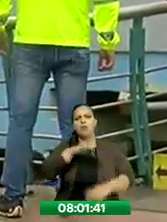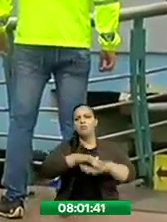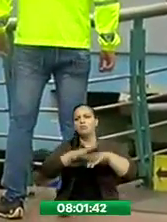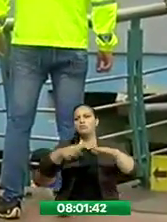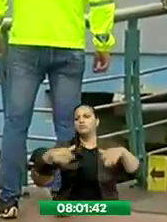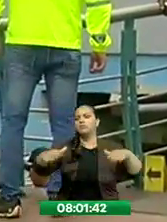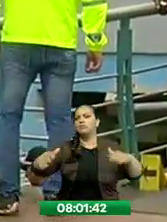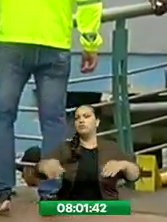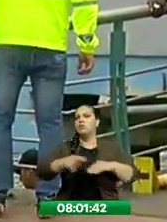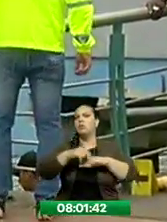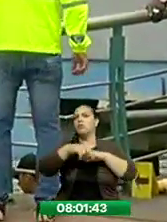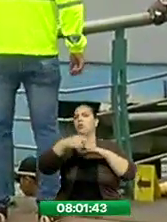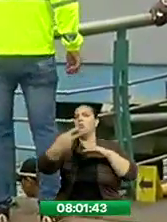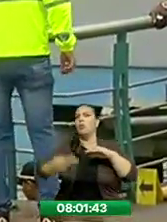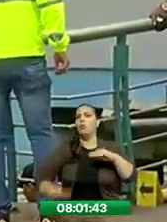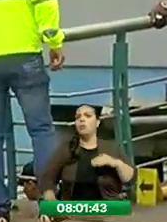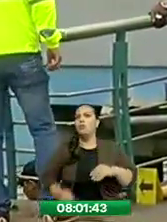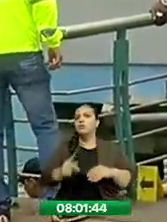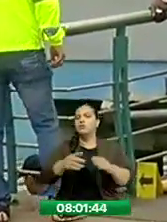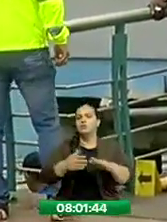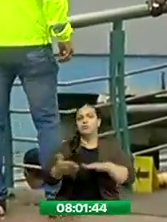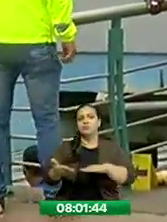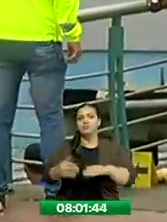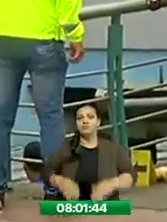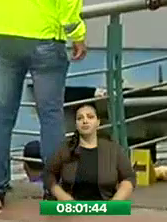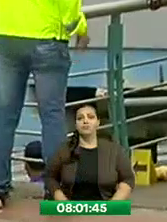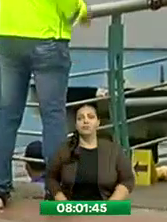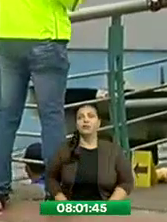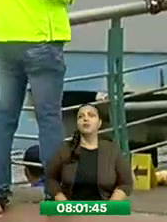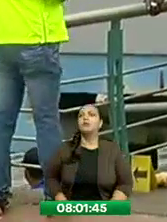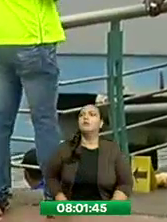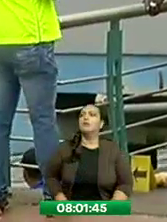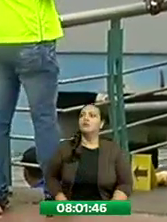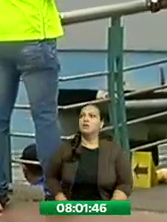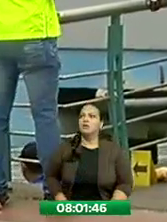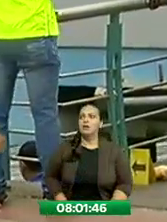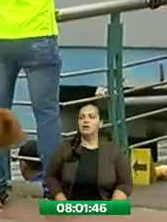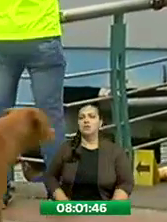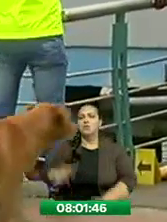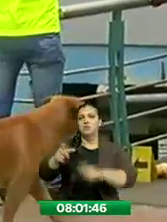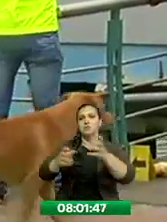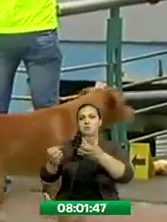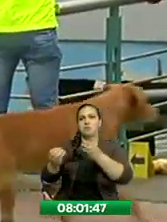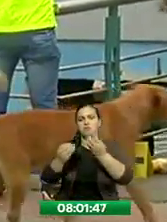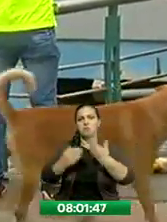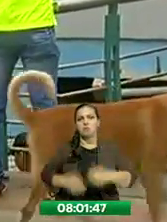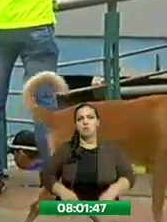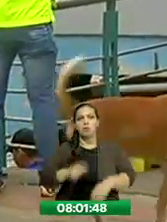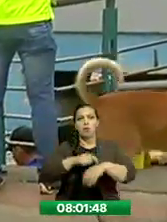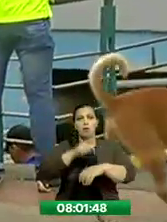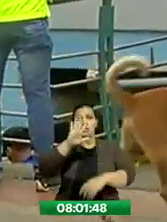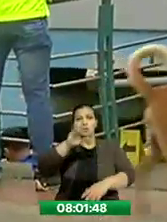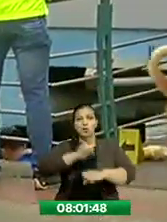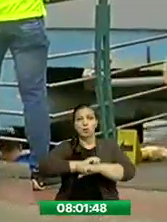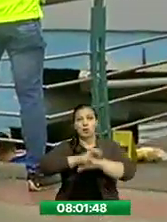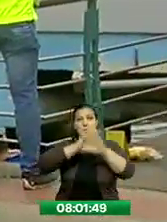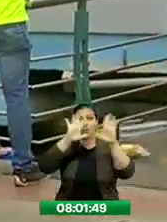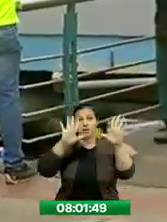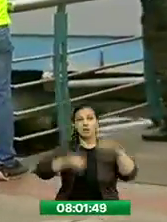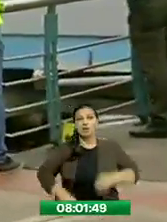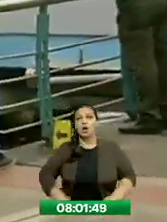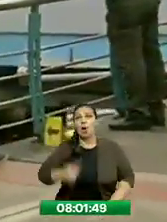aquí, es que alrededor de las 5 de la mañana, un sujeto que venía aparentemente robando algunas de